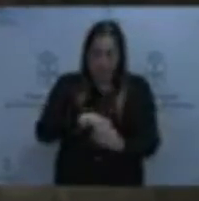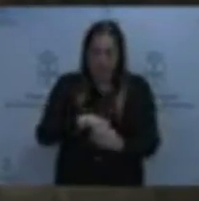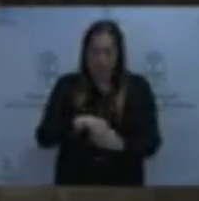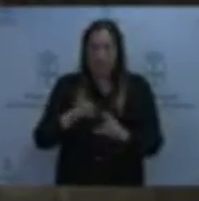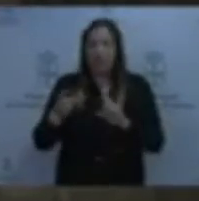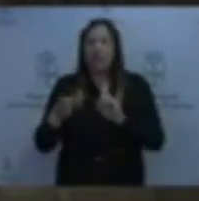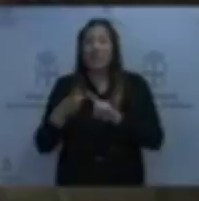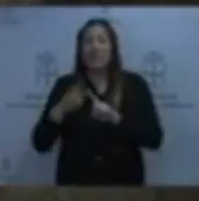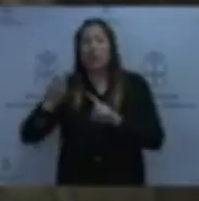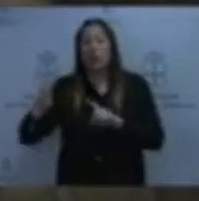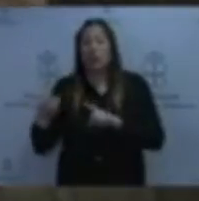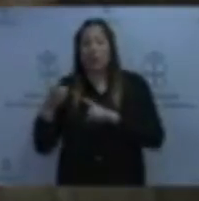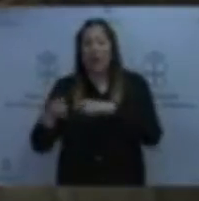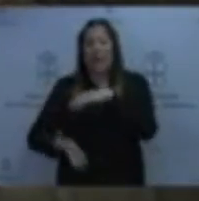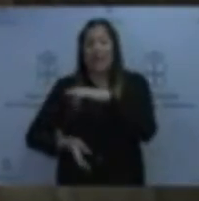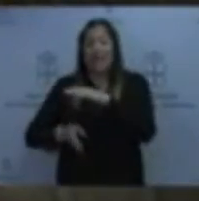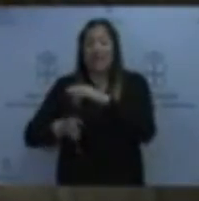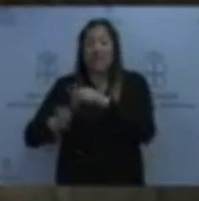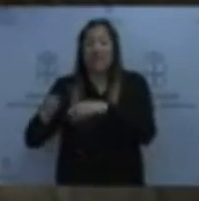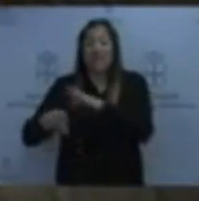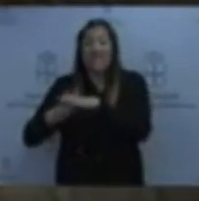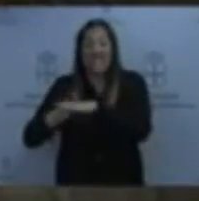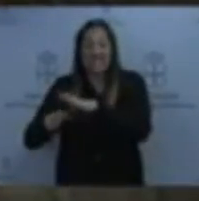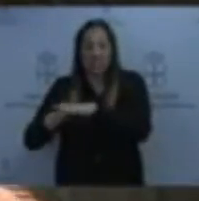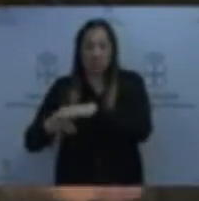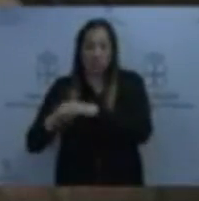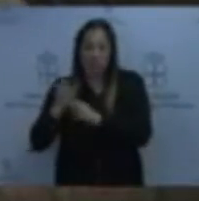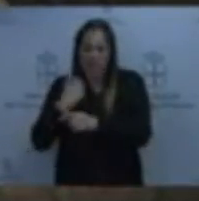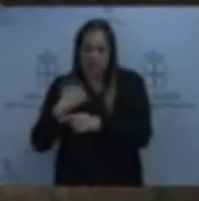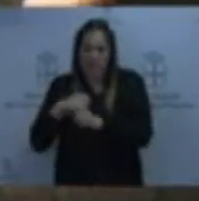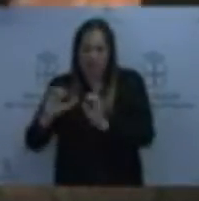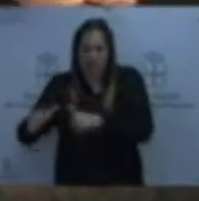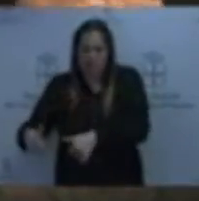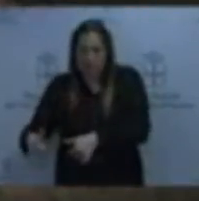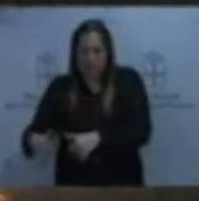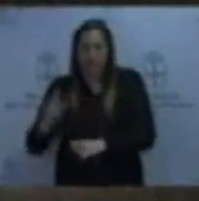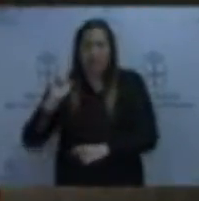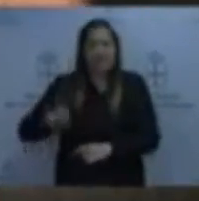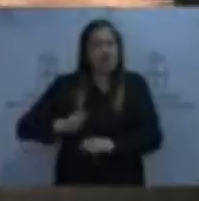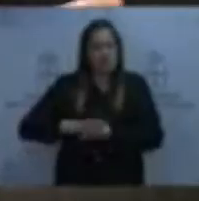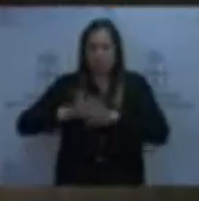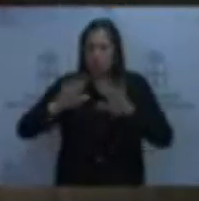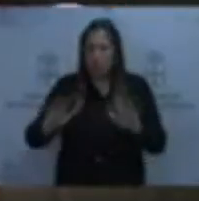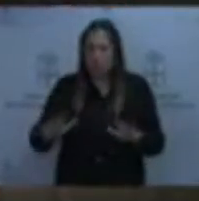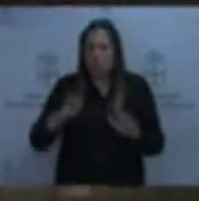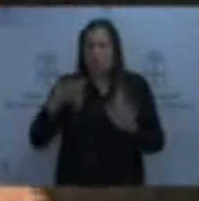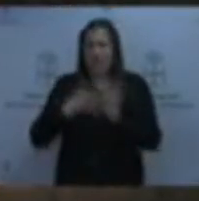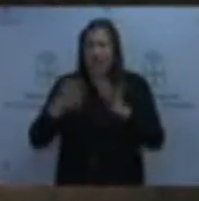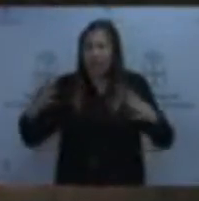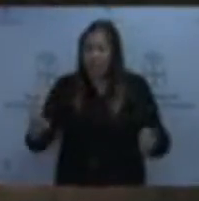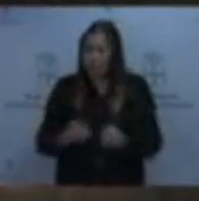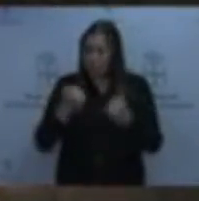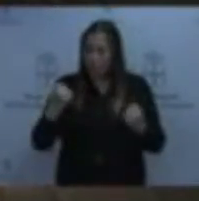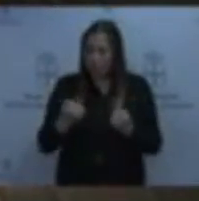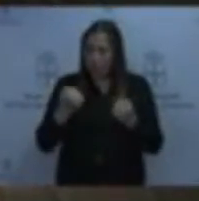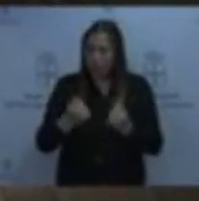está en marcha, usted lo sabe que ya está en marcha, y con respecto a la OPE de Medicina Interna. La sentencia es muy clara. Retrotráigase las actuaciones al